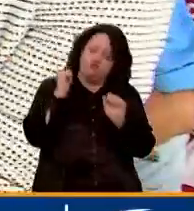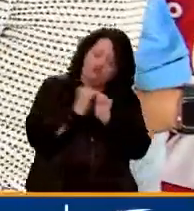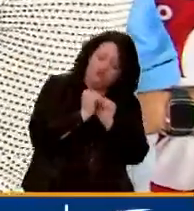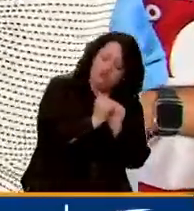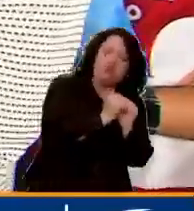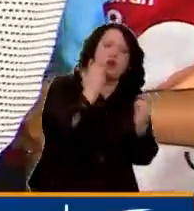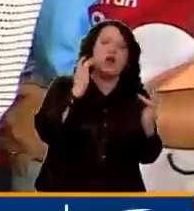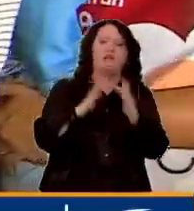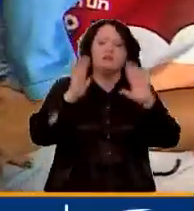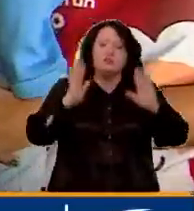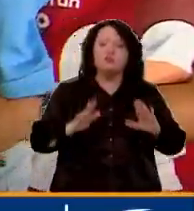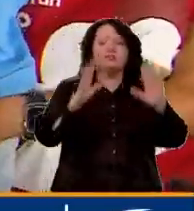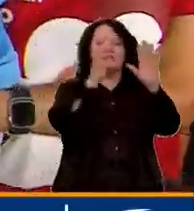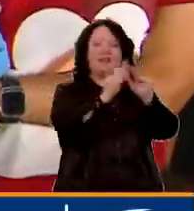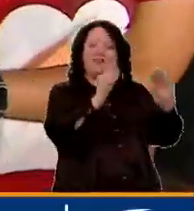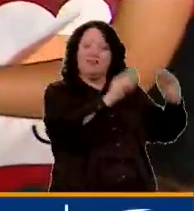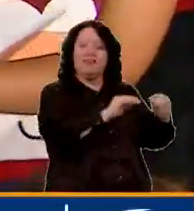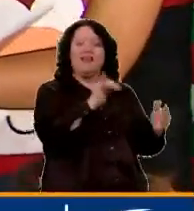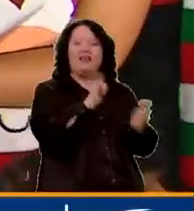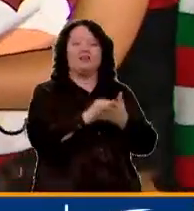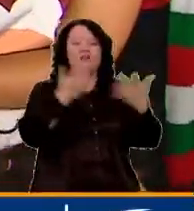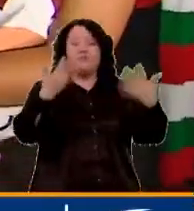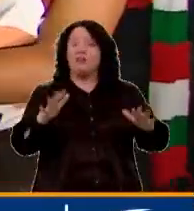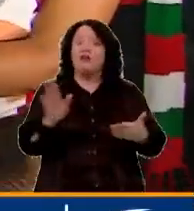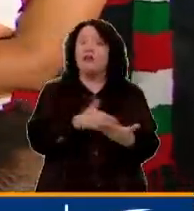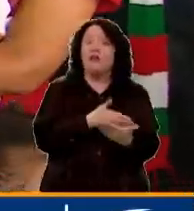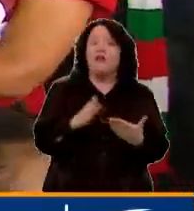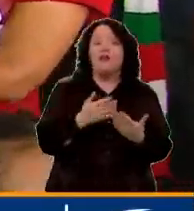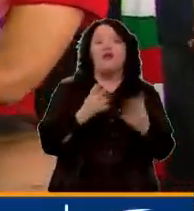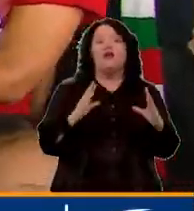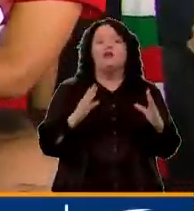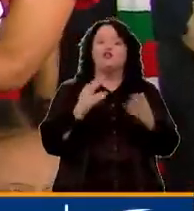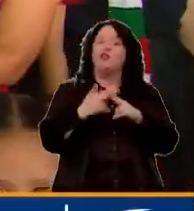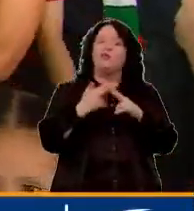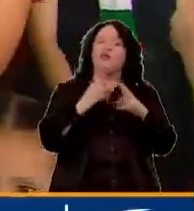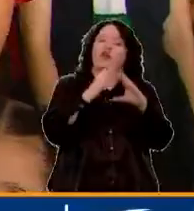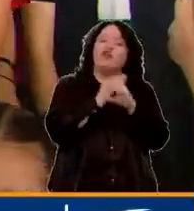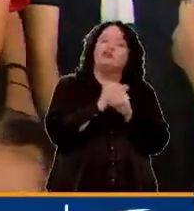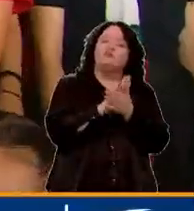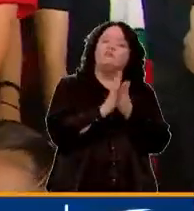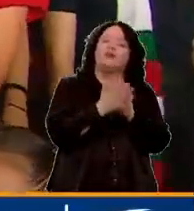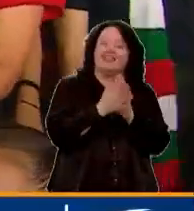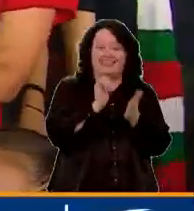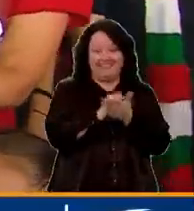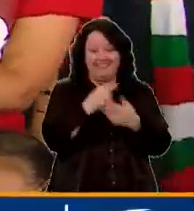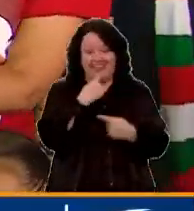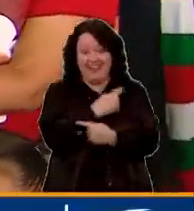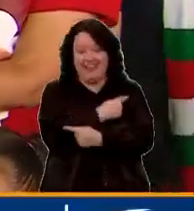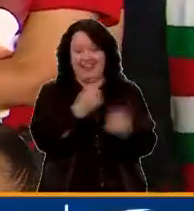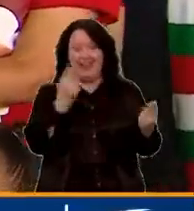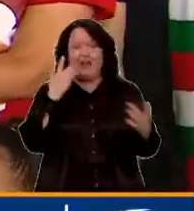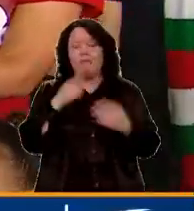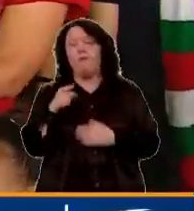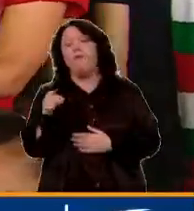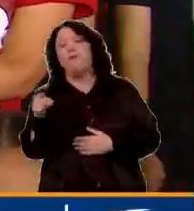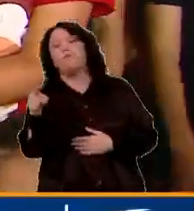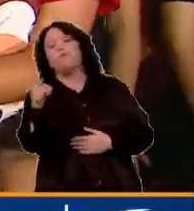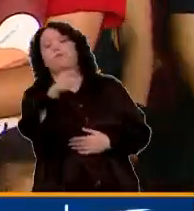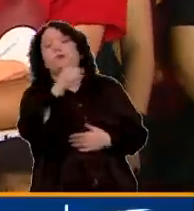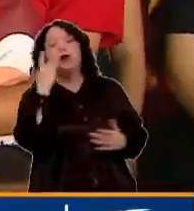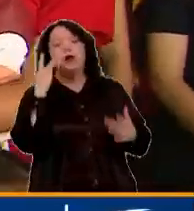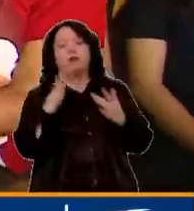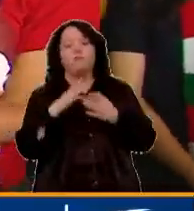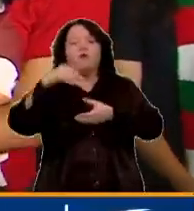acompañando en esta Navidad, y vamos a cerrar con Noche de Paz. Noche de Paz, un mensaje para los que seguramente pasarán